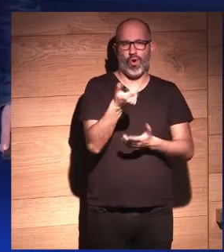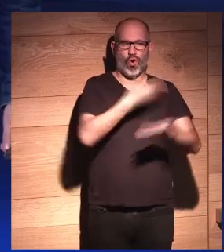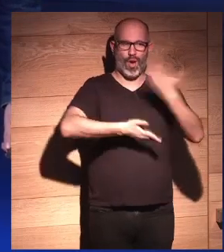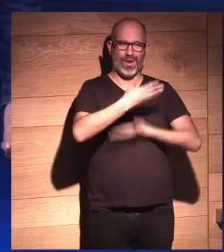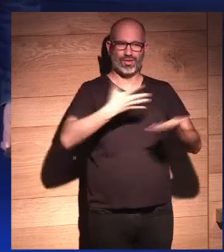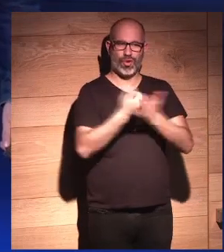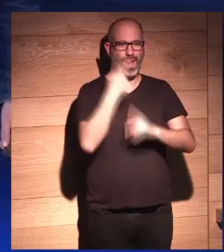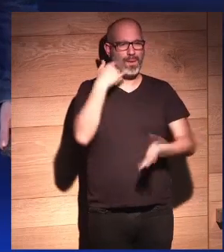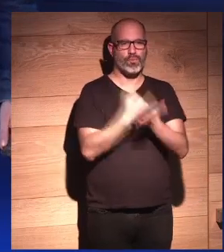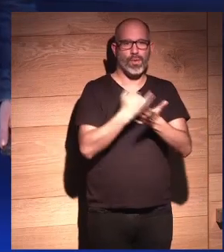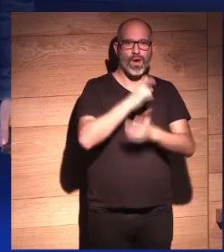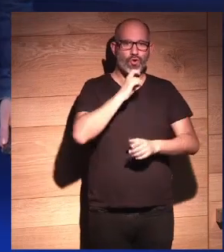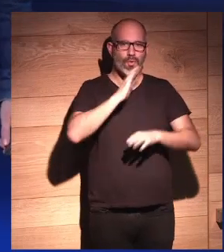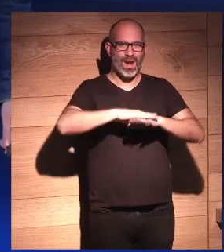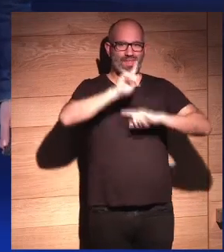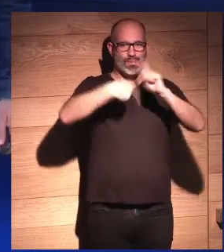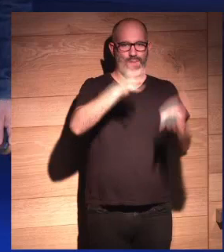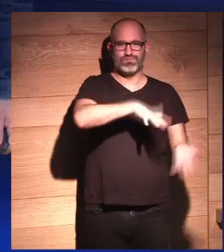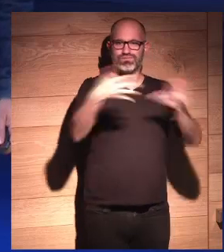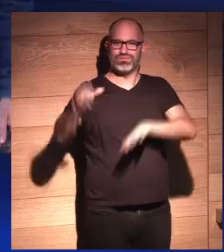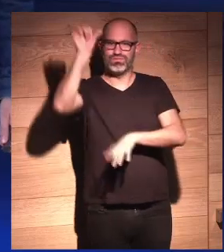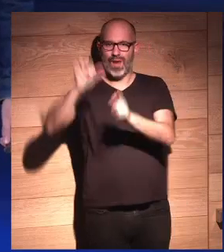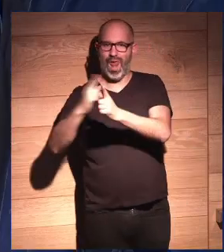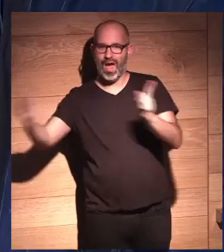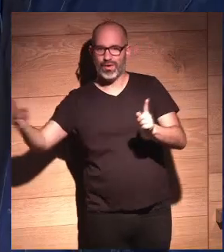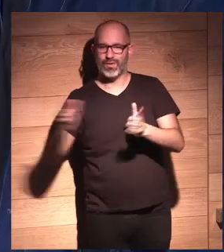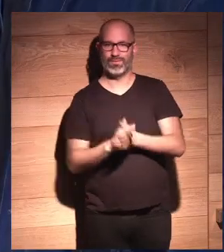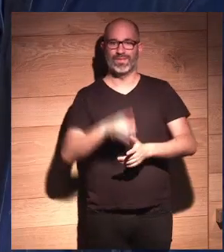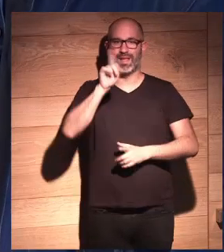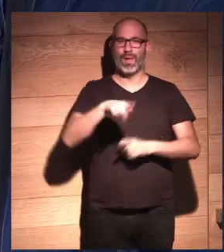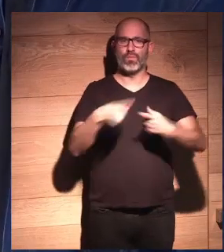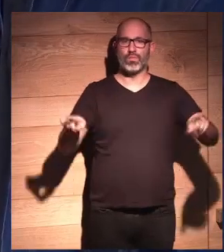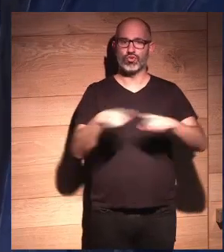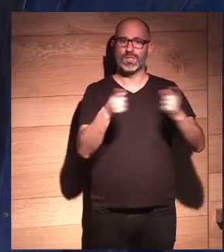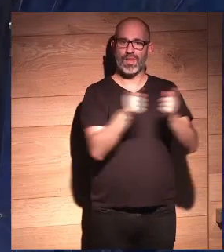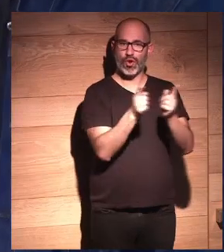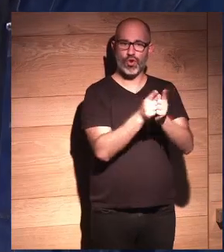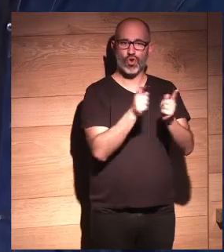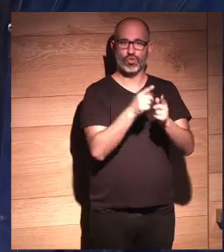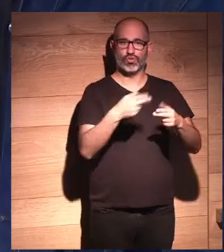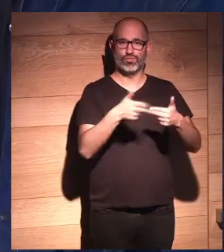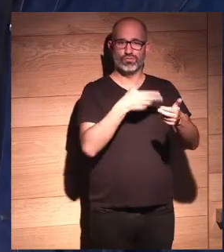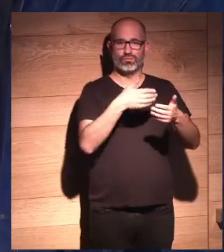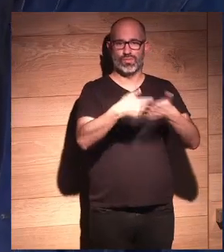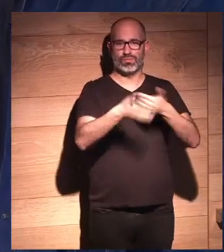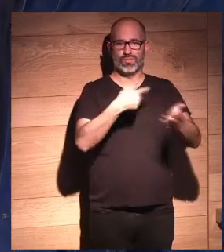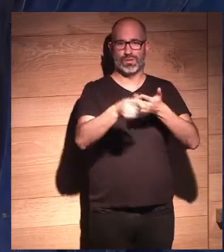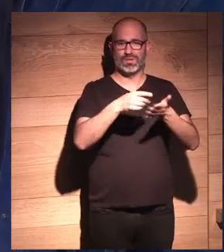eso, ponernos a prueba. También la música del corto la ha compuesto el cantante Sam